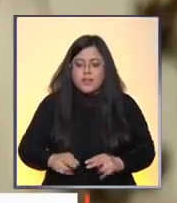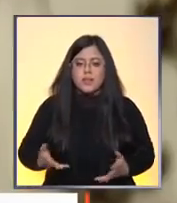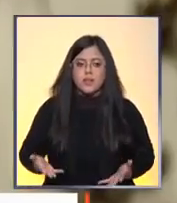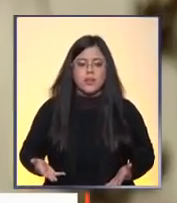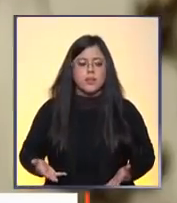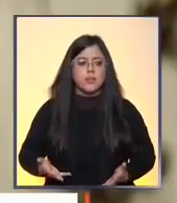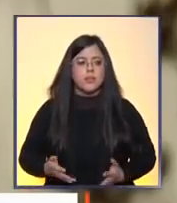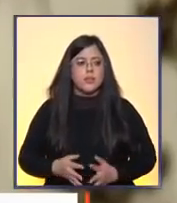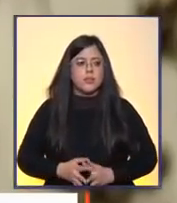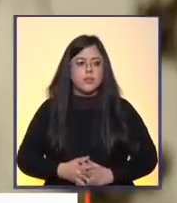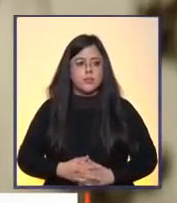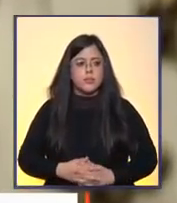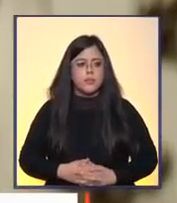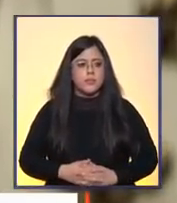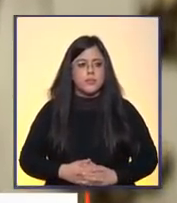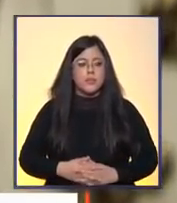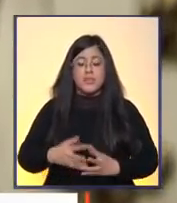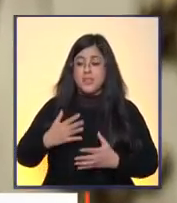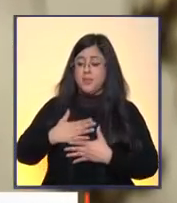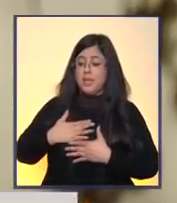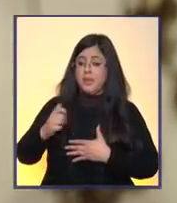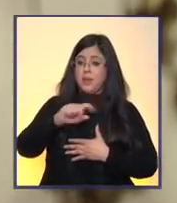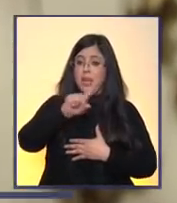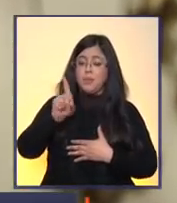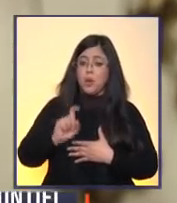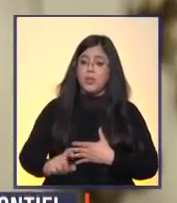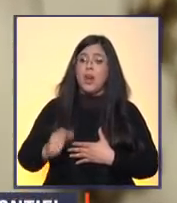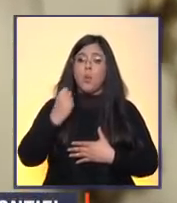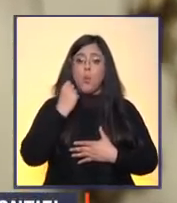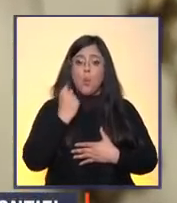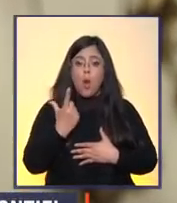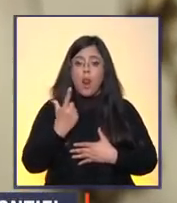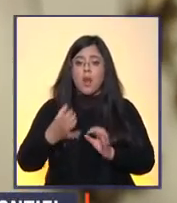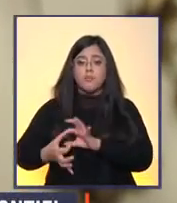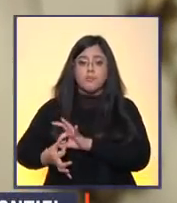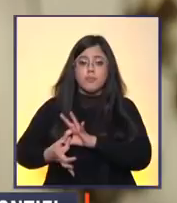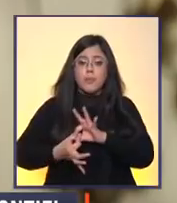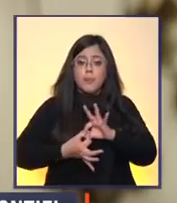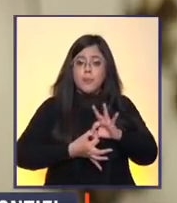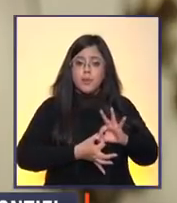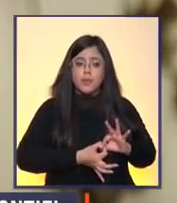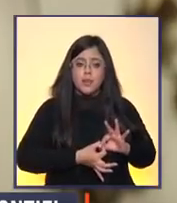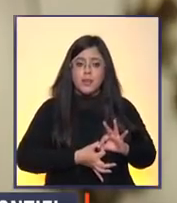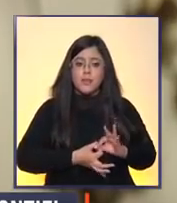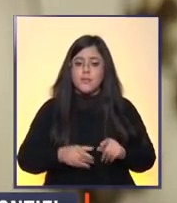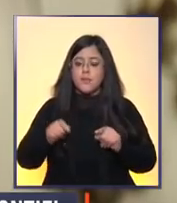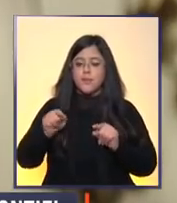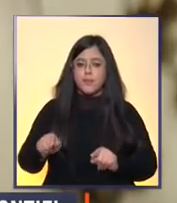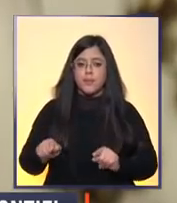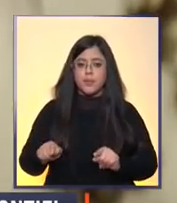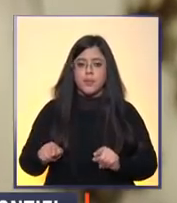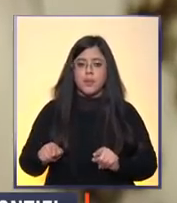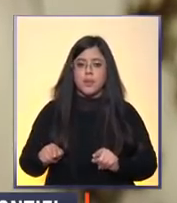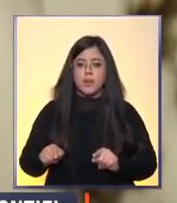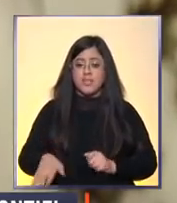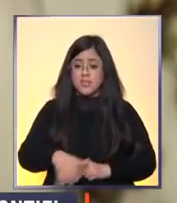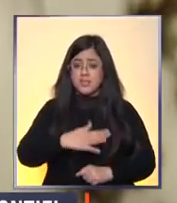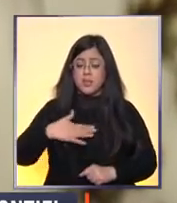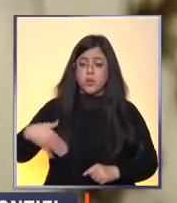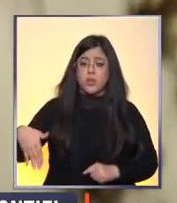Si me tuvieran que preguntar cuál es la principal razón que provocó este tipo de